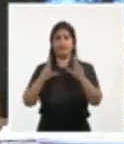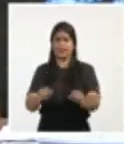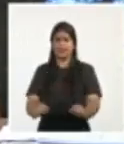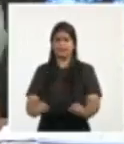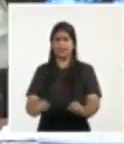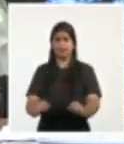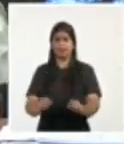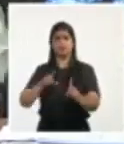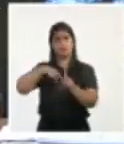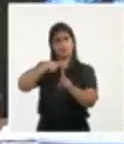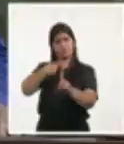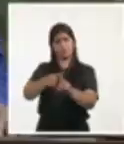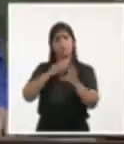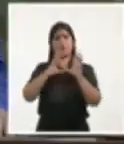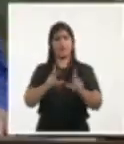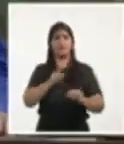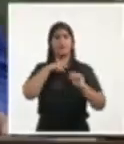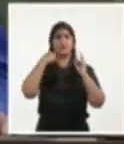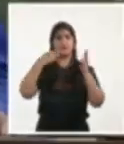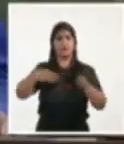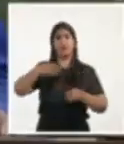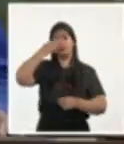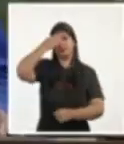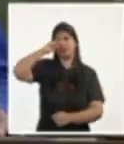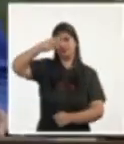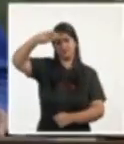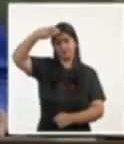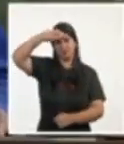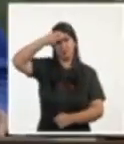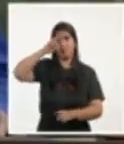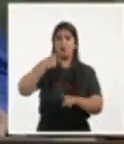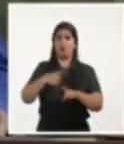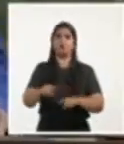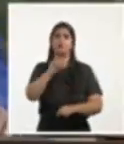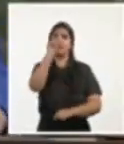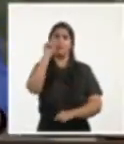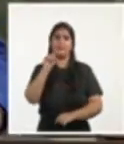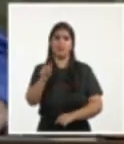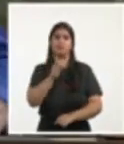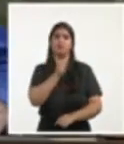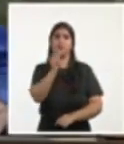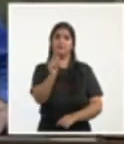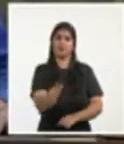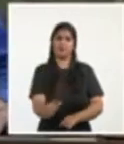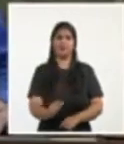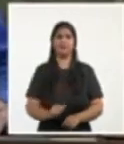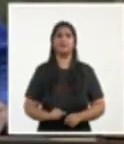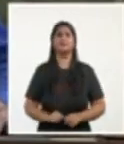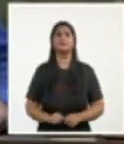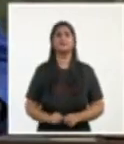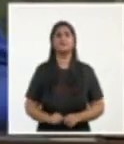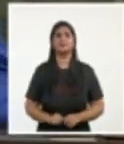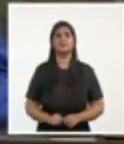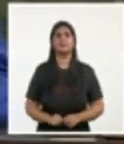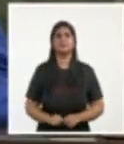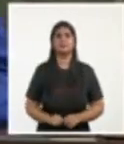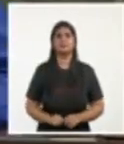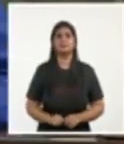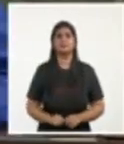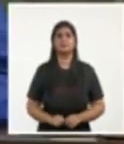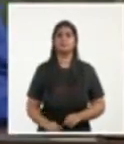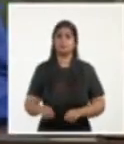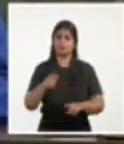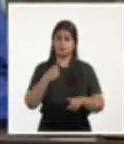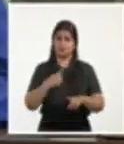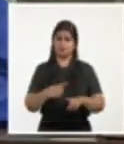pública. ¿Satisfecho, Tamayo? ¿Alguna otra pregunta de la prensa? Por acá tenemos al compañero José